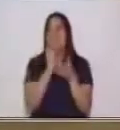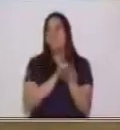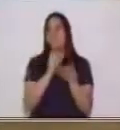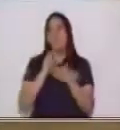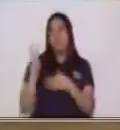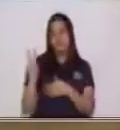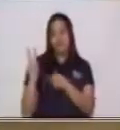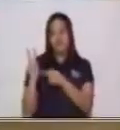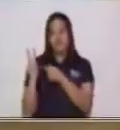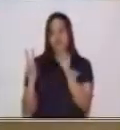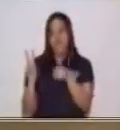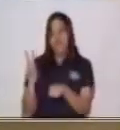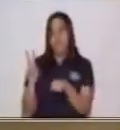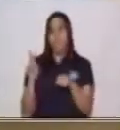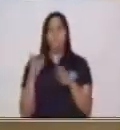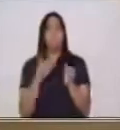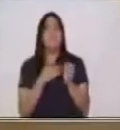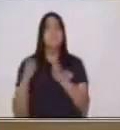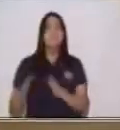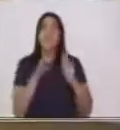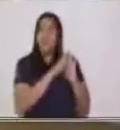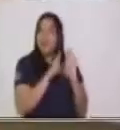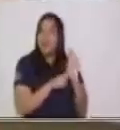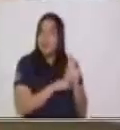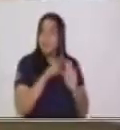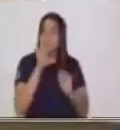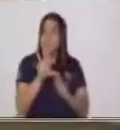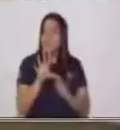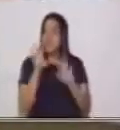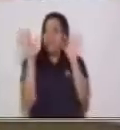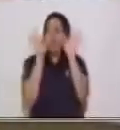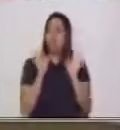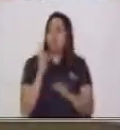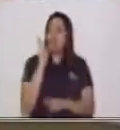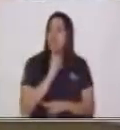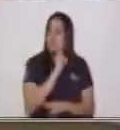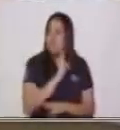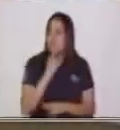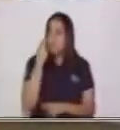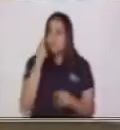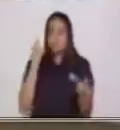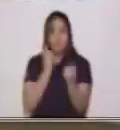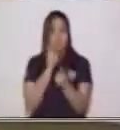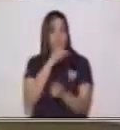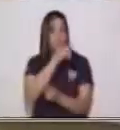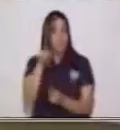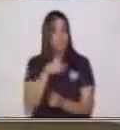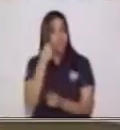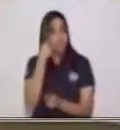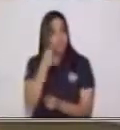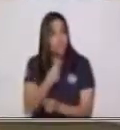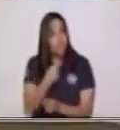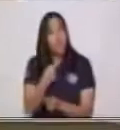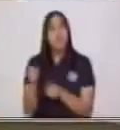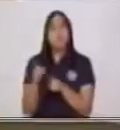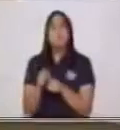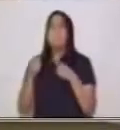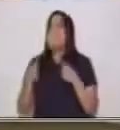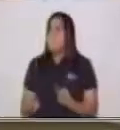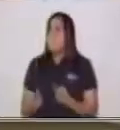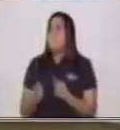Regla número 5. Las formas verbales donde este sonido aparezca, pero que en infinitivo